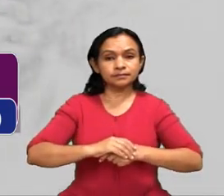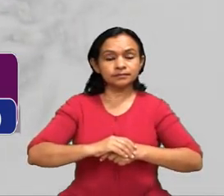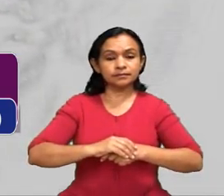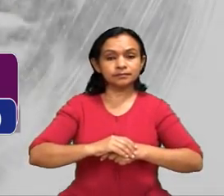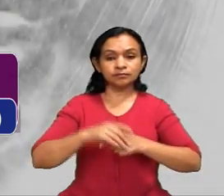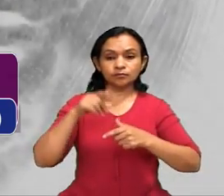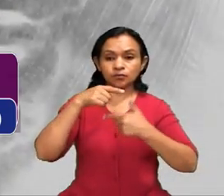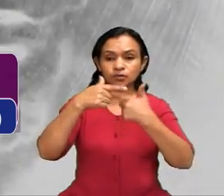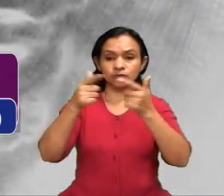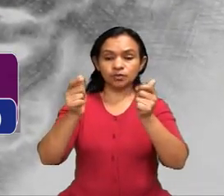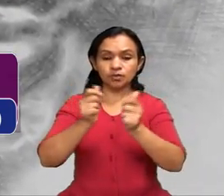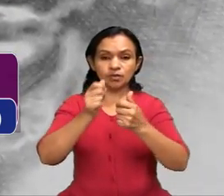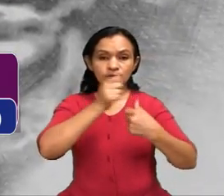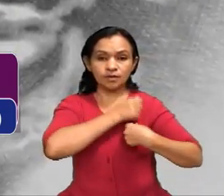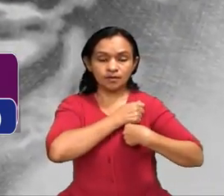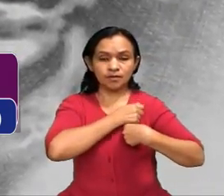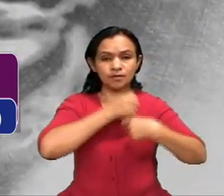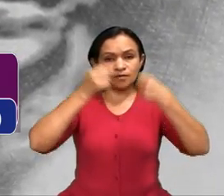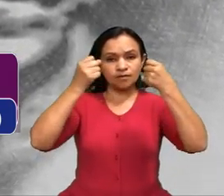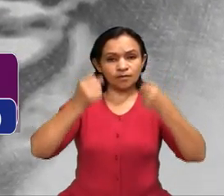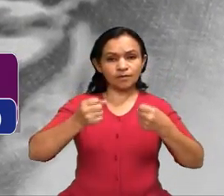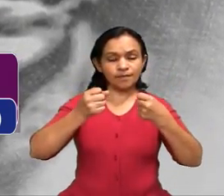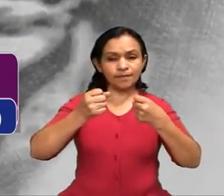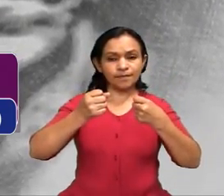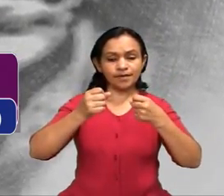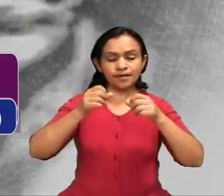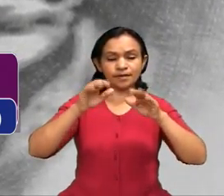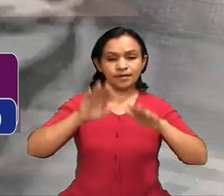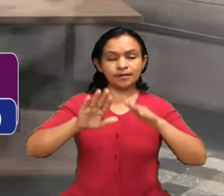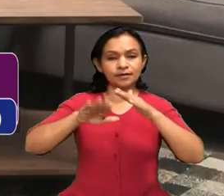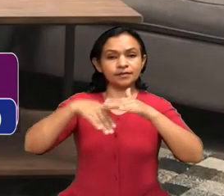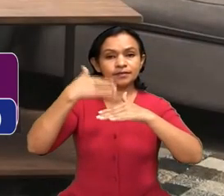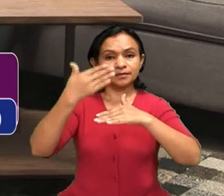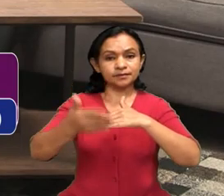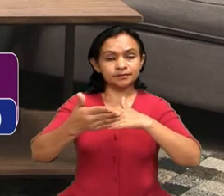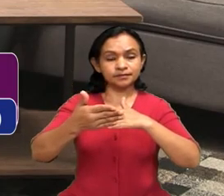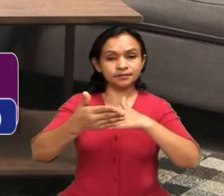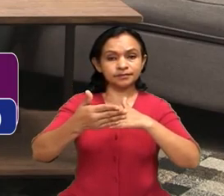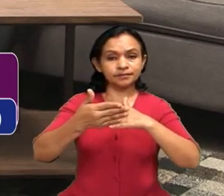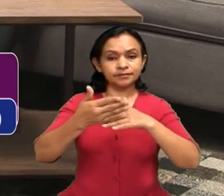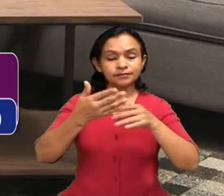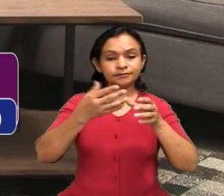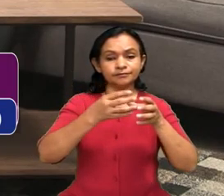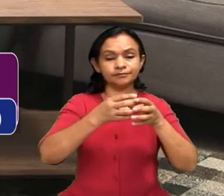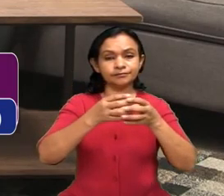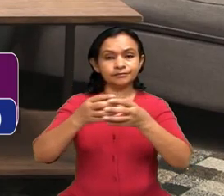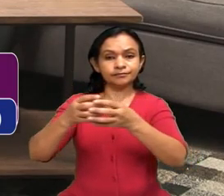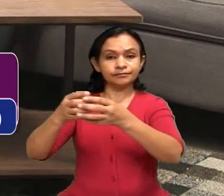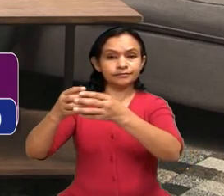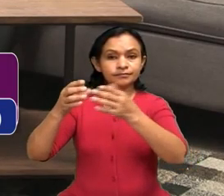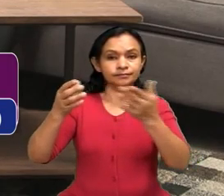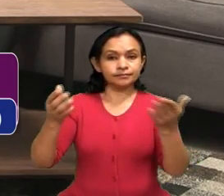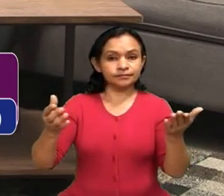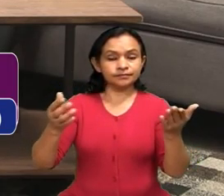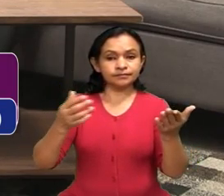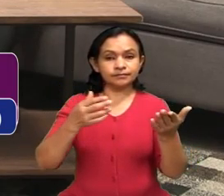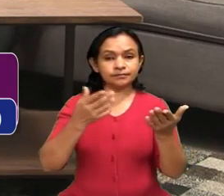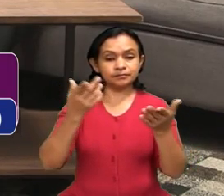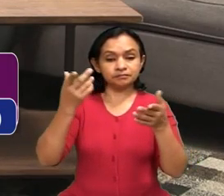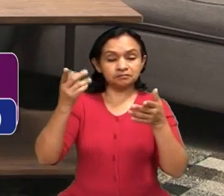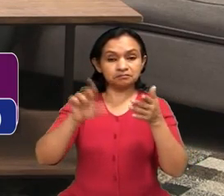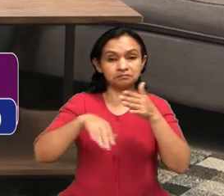marino, que quedó después de que salieron con el rabo entre